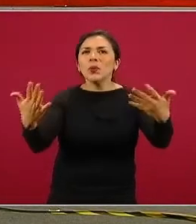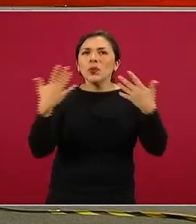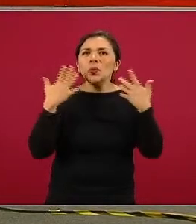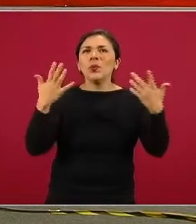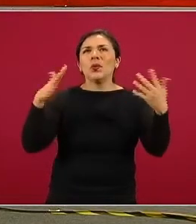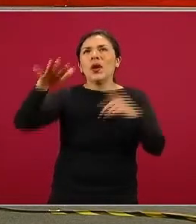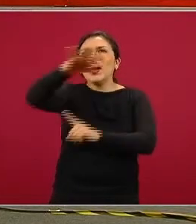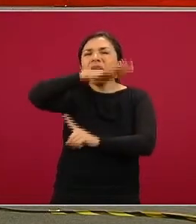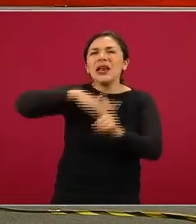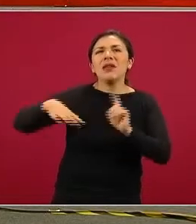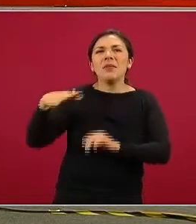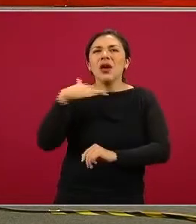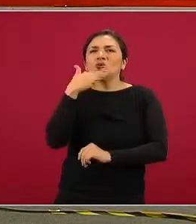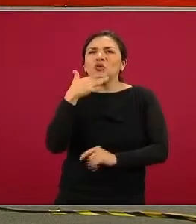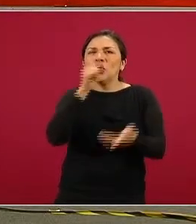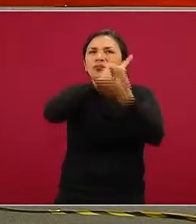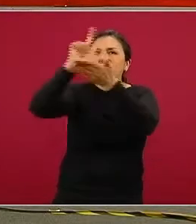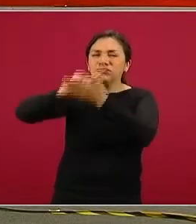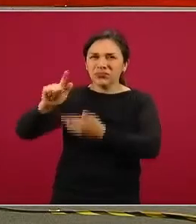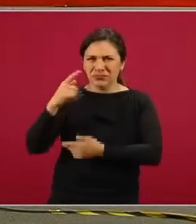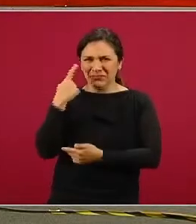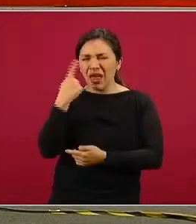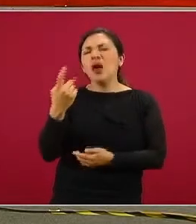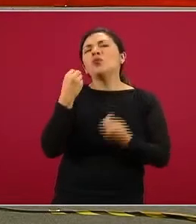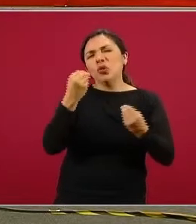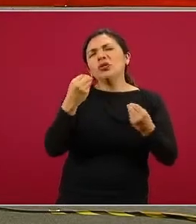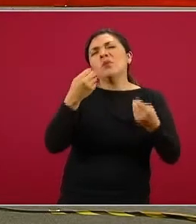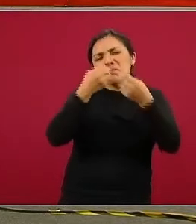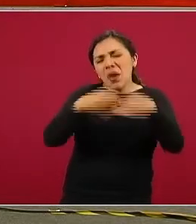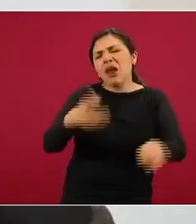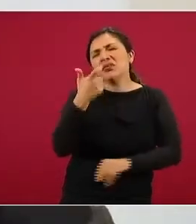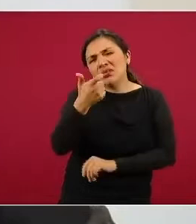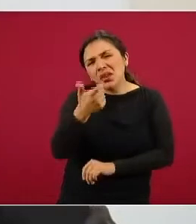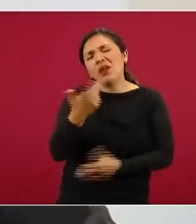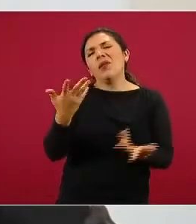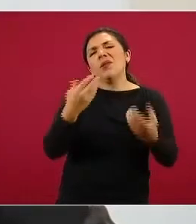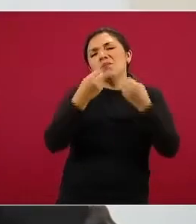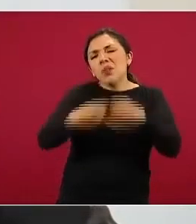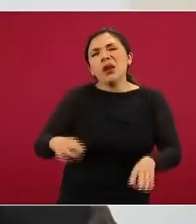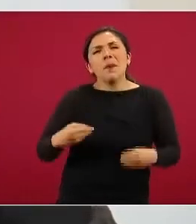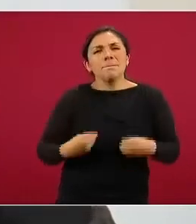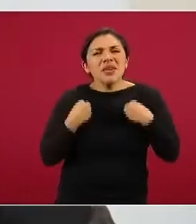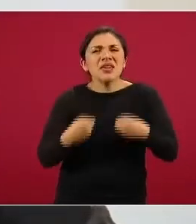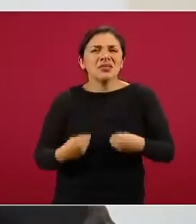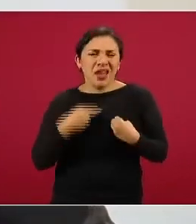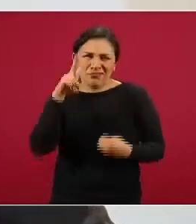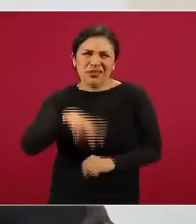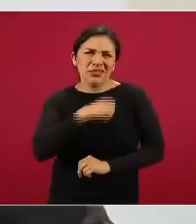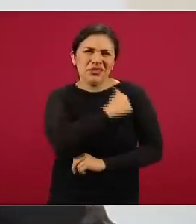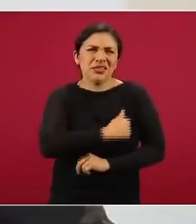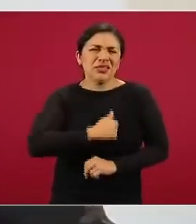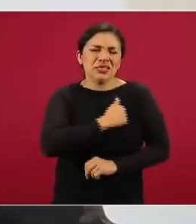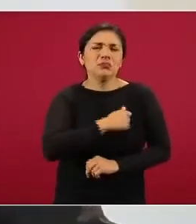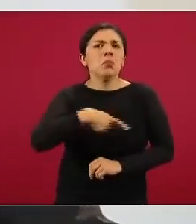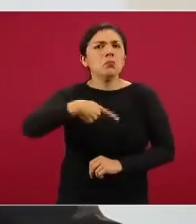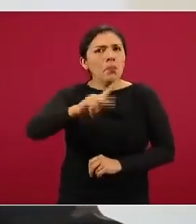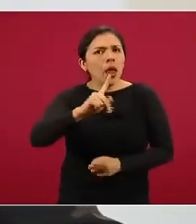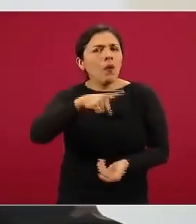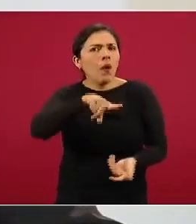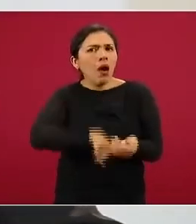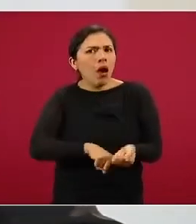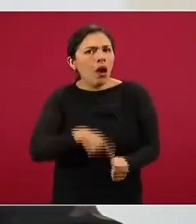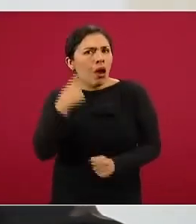pérdidas económicas y las desgracias, sobre todo lo más importante que es la vida humana,